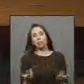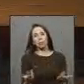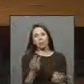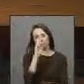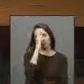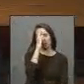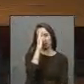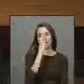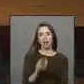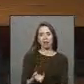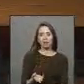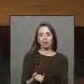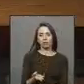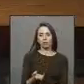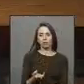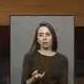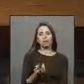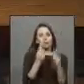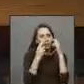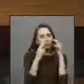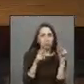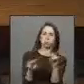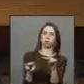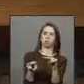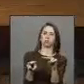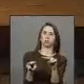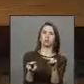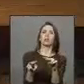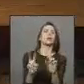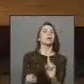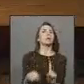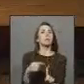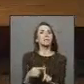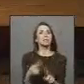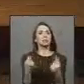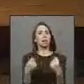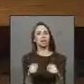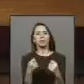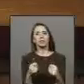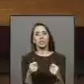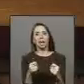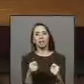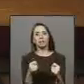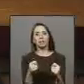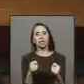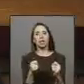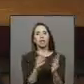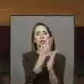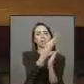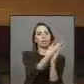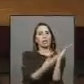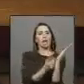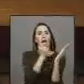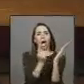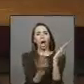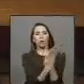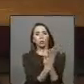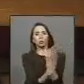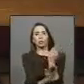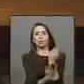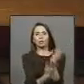más extraño. Llama profundamente la atención. Y más aún cuando se intente hacer consistente una acusación desde esas